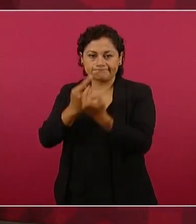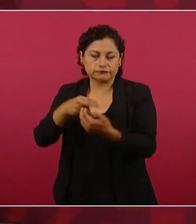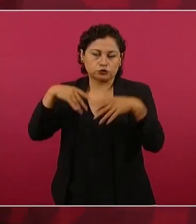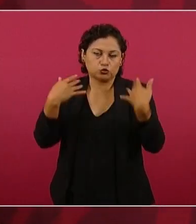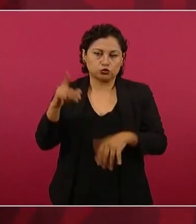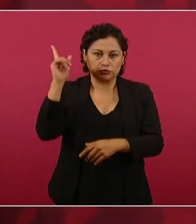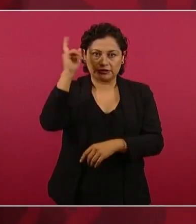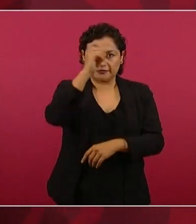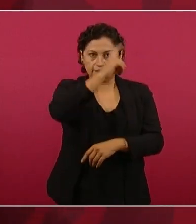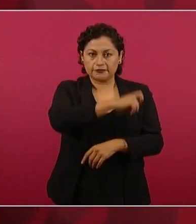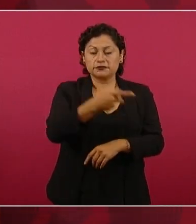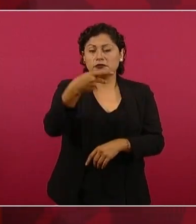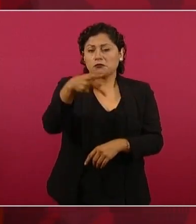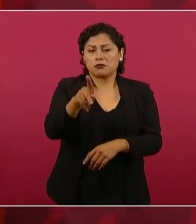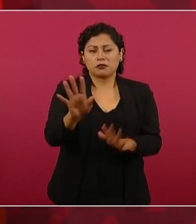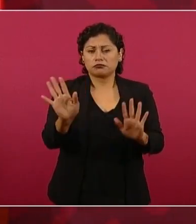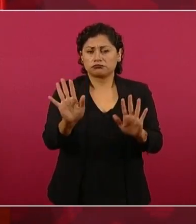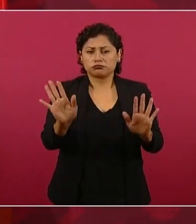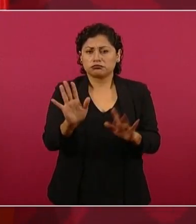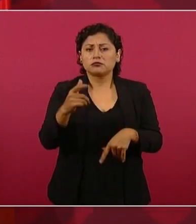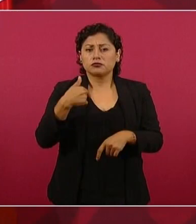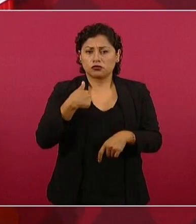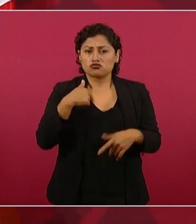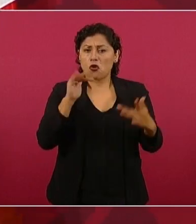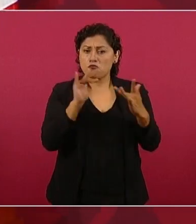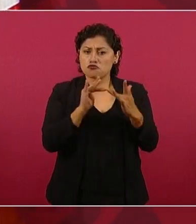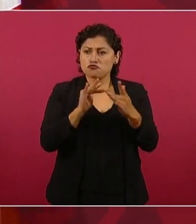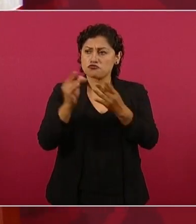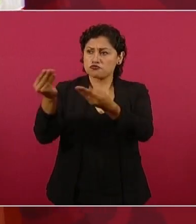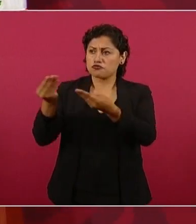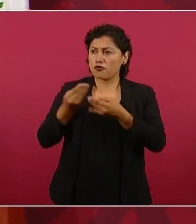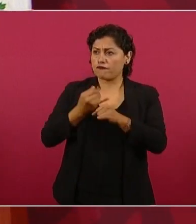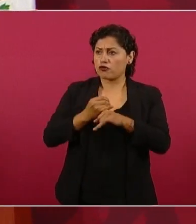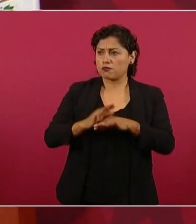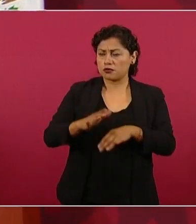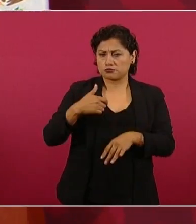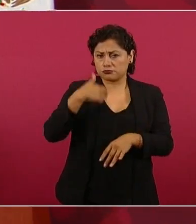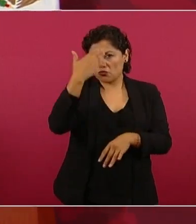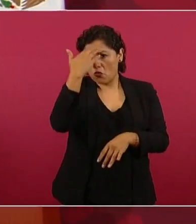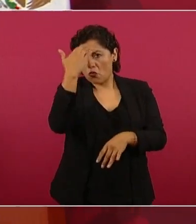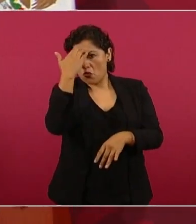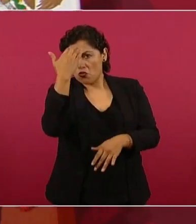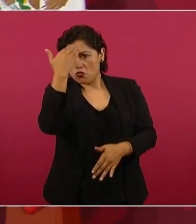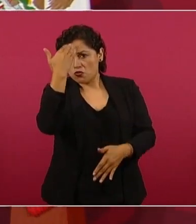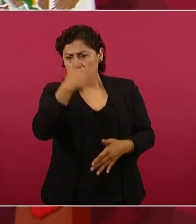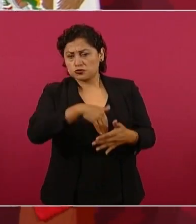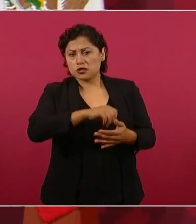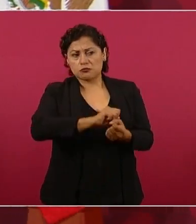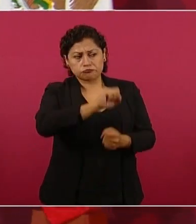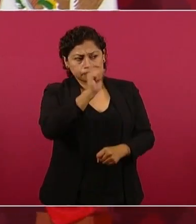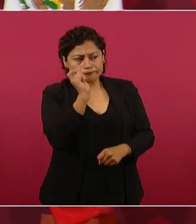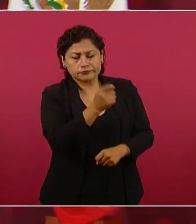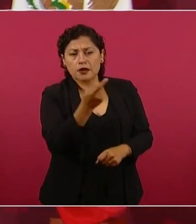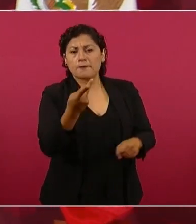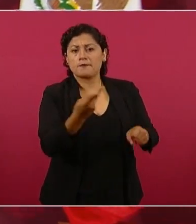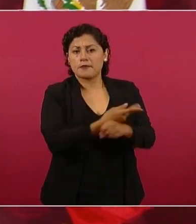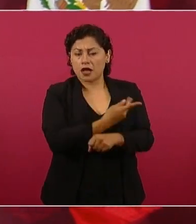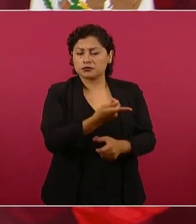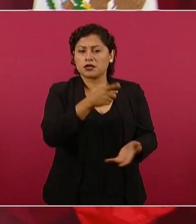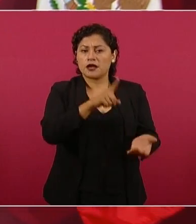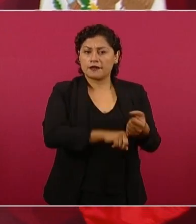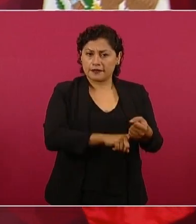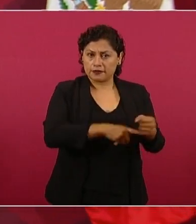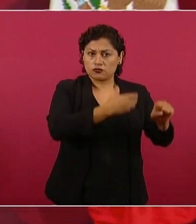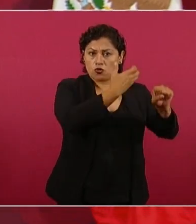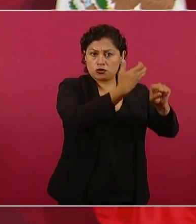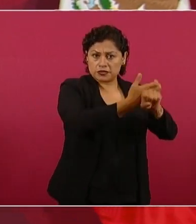constantemente tengo información de lo que sucede, la atención en los consulados, los problemas que hay en